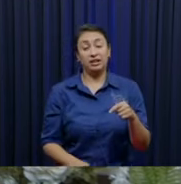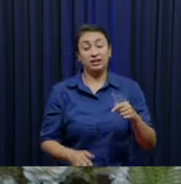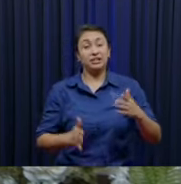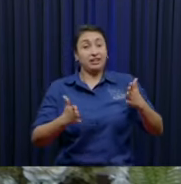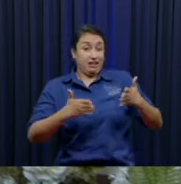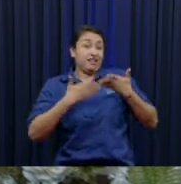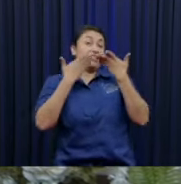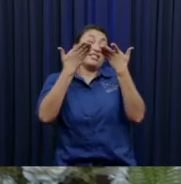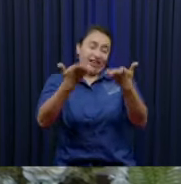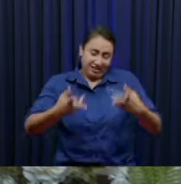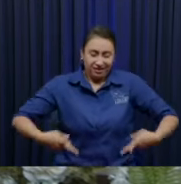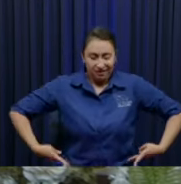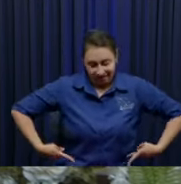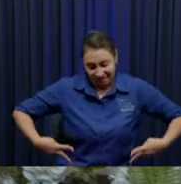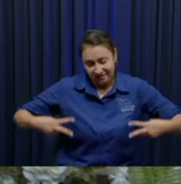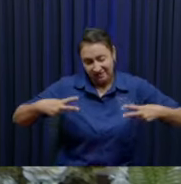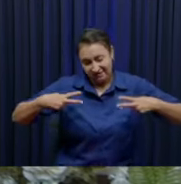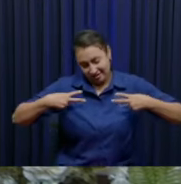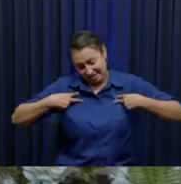sacrificio